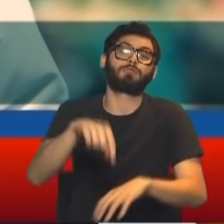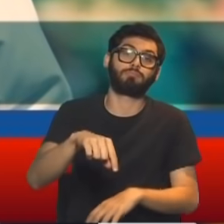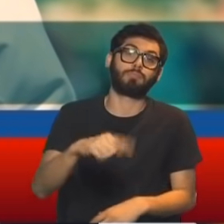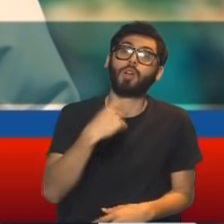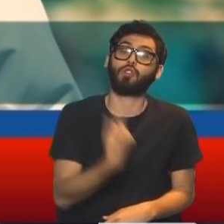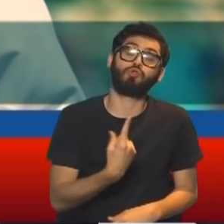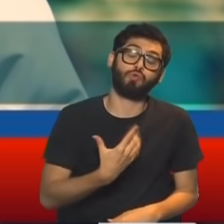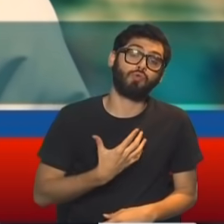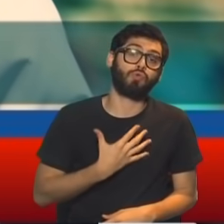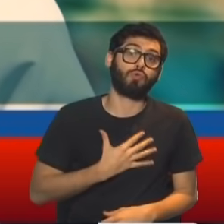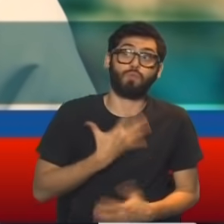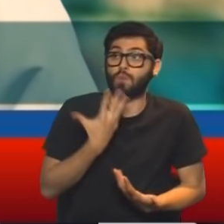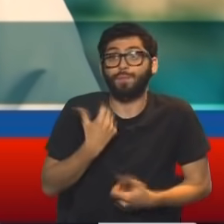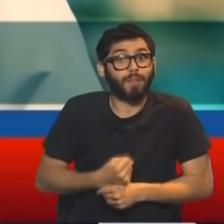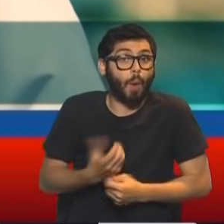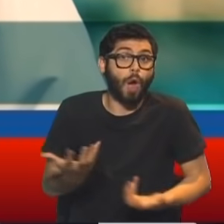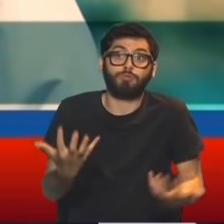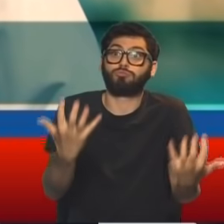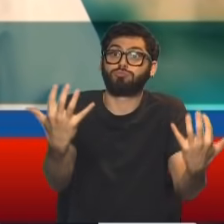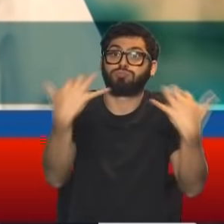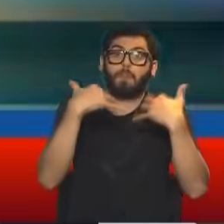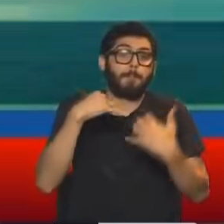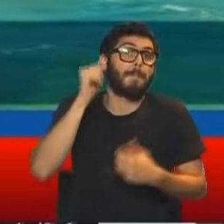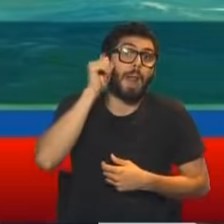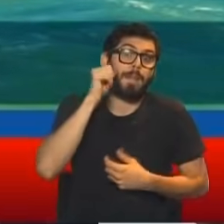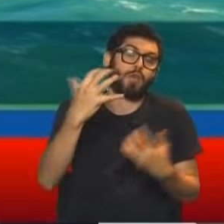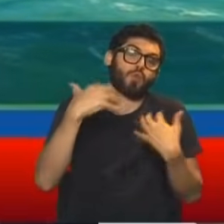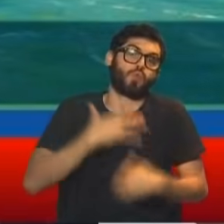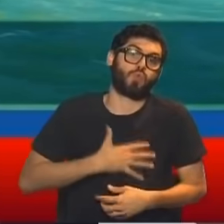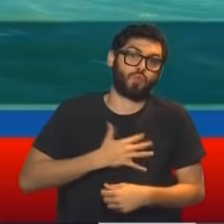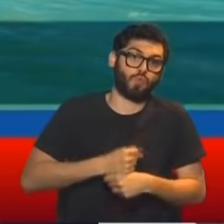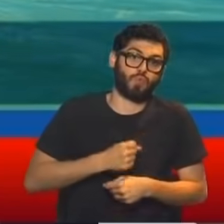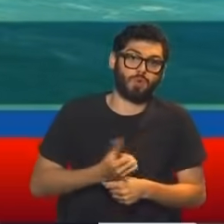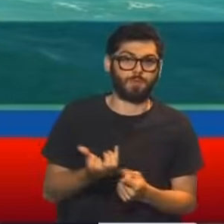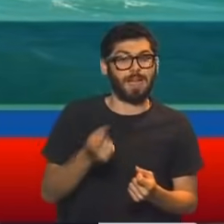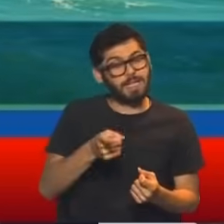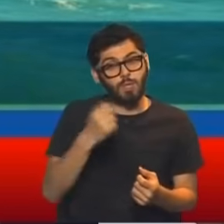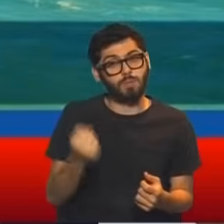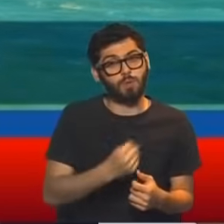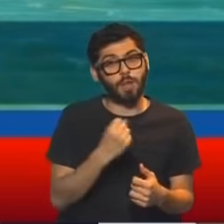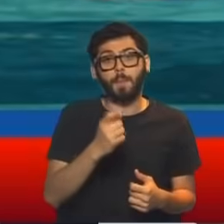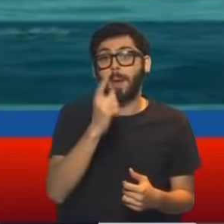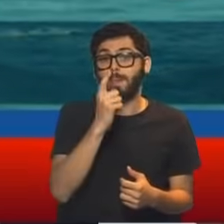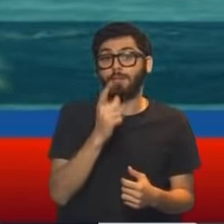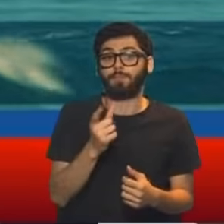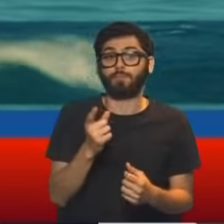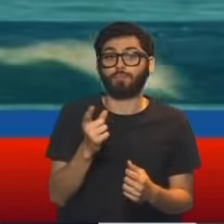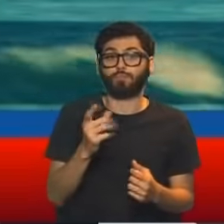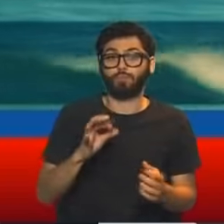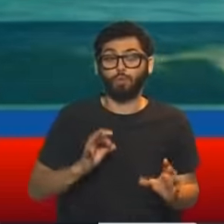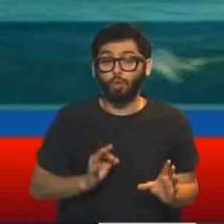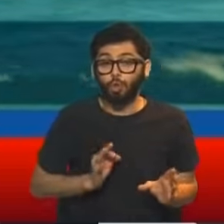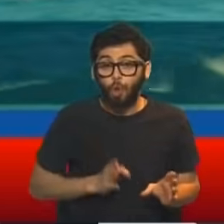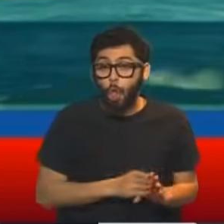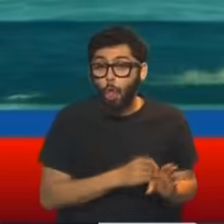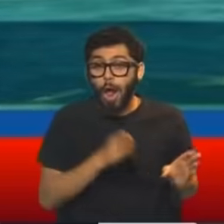nosotros es laburo, ¿no? Es trabajo para los marplatenses, así que esa es la clave. Creo que el esfuerzo que se hizo durante